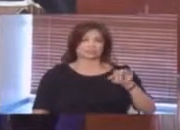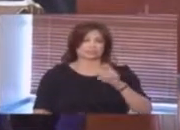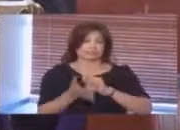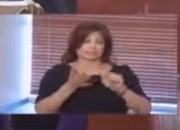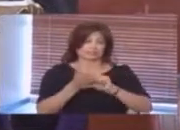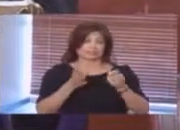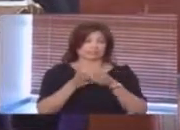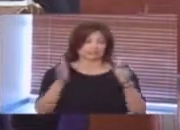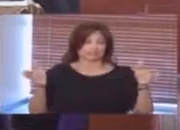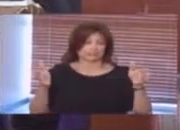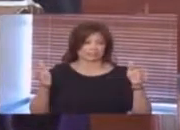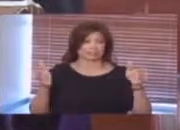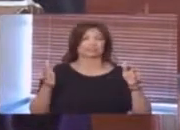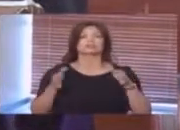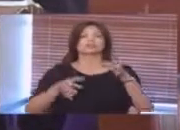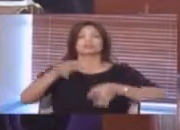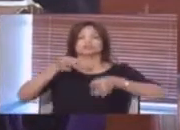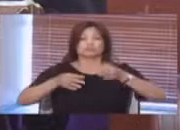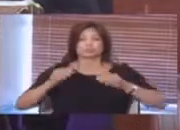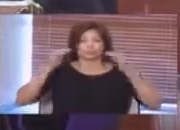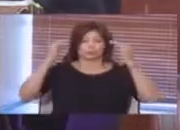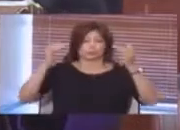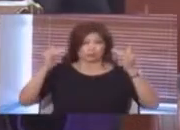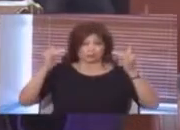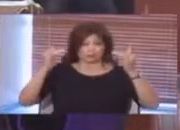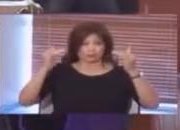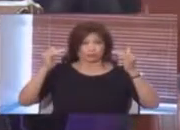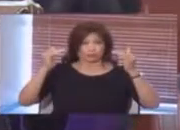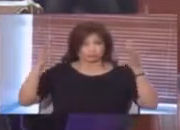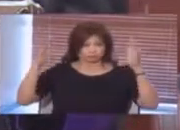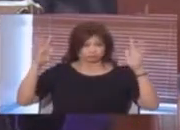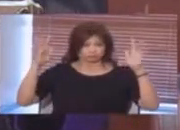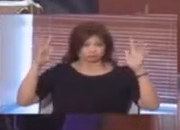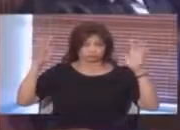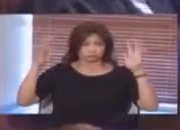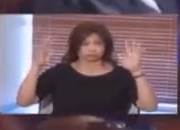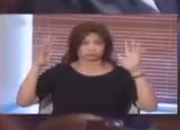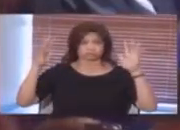secretaria general de la Suprema Corte de Justicia,